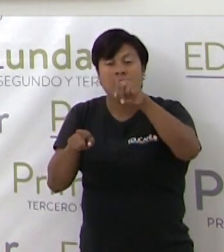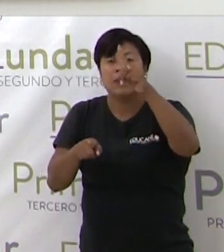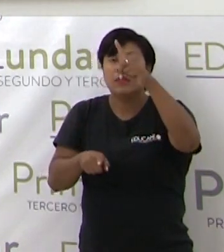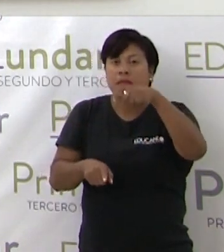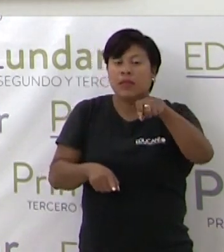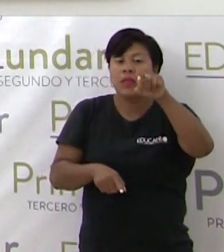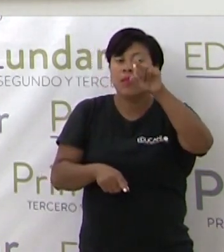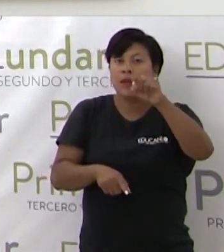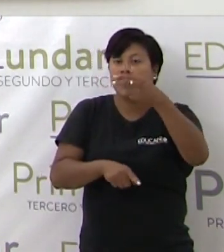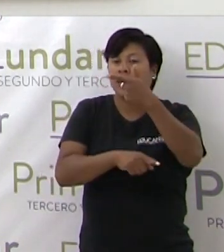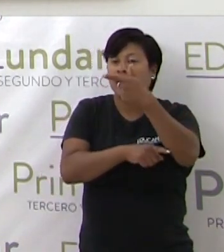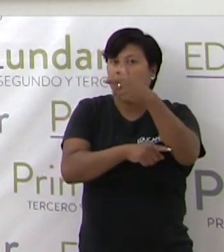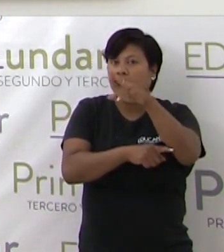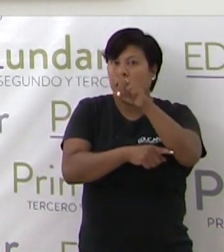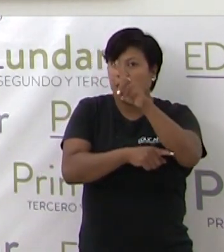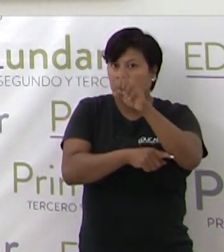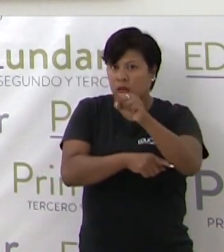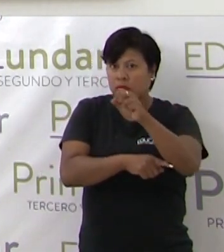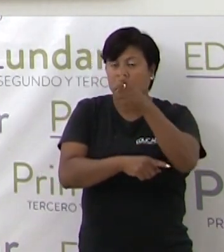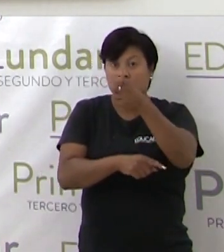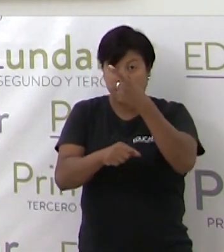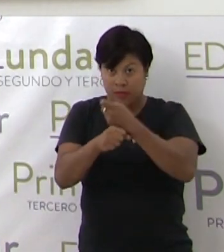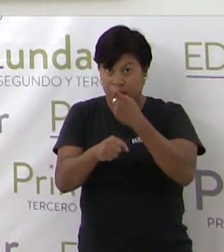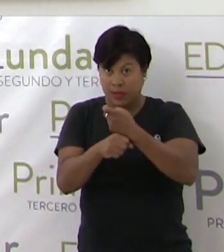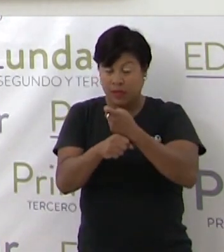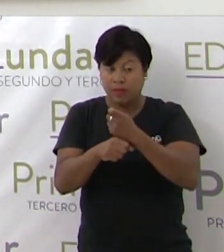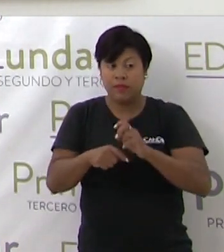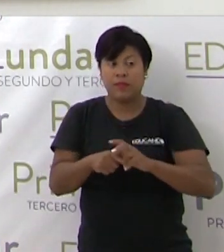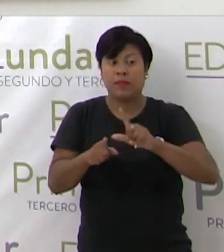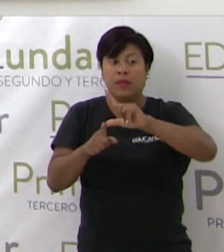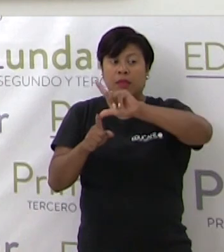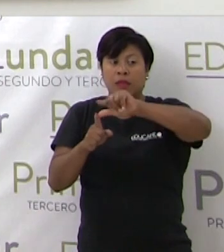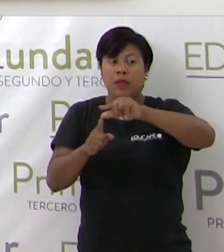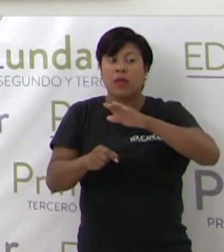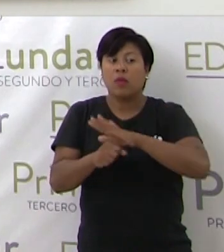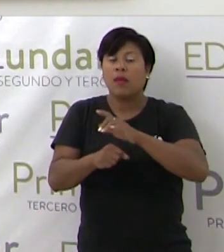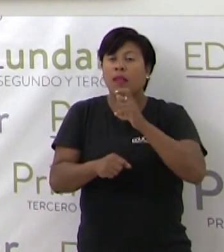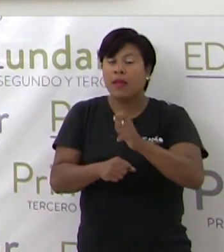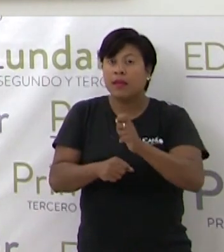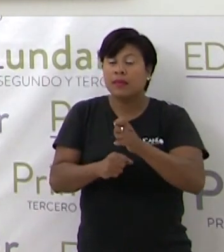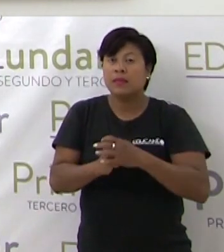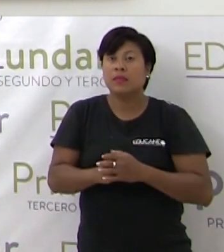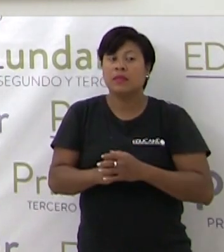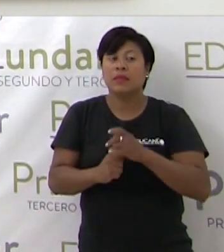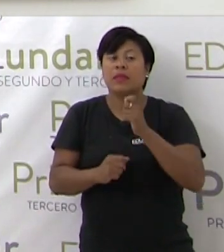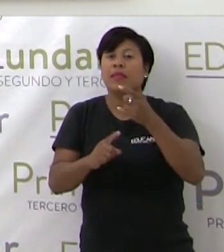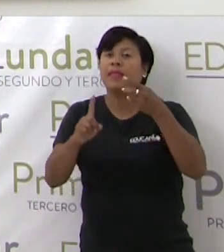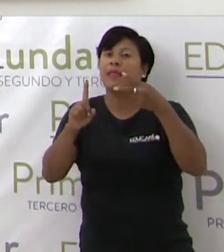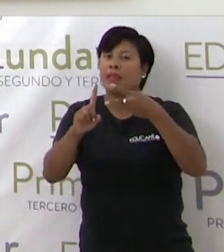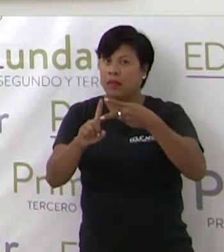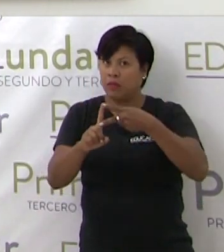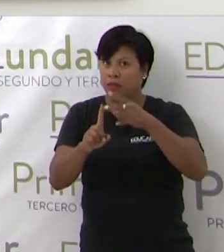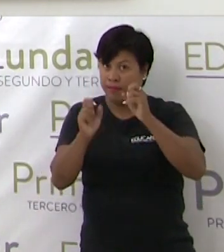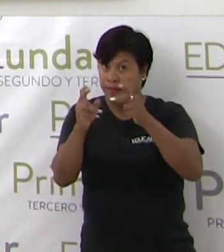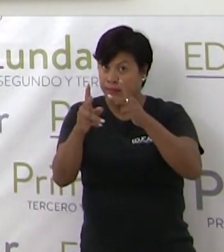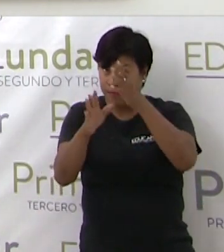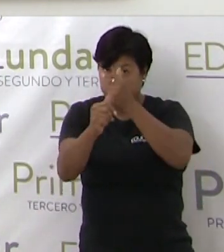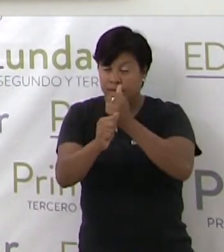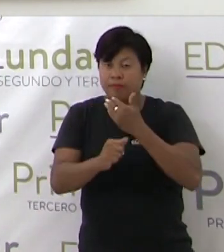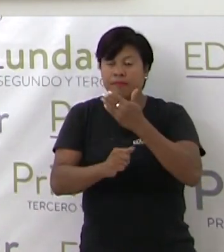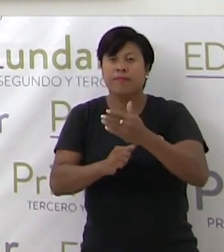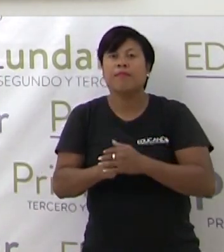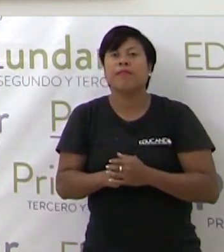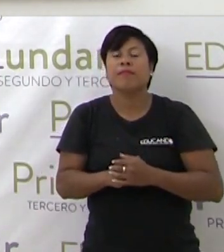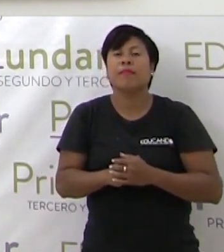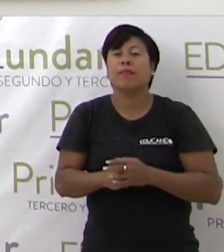120 grados, que es el primer ángulo que estamos localizando para trazar la figura geométrica que es un triángulo. ¿Estamos de acuerdo? Bien,